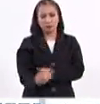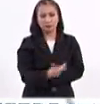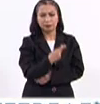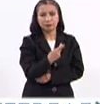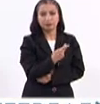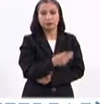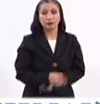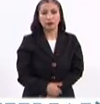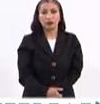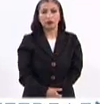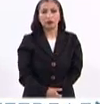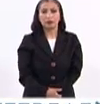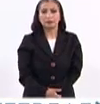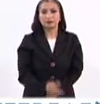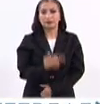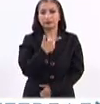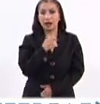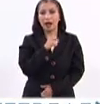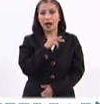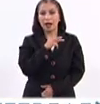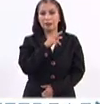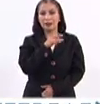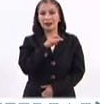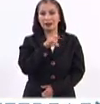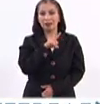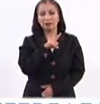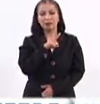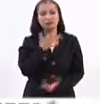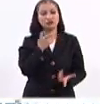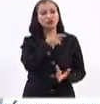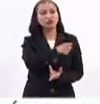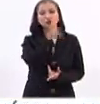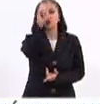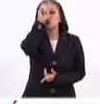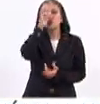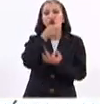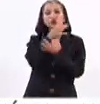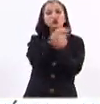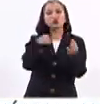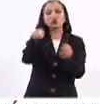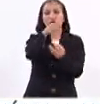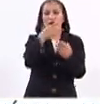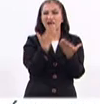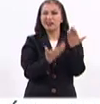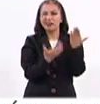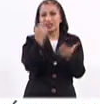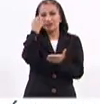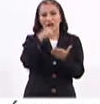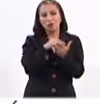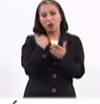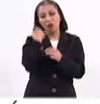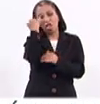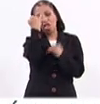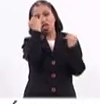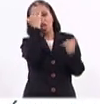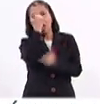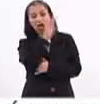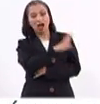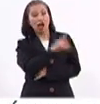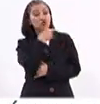preguntarte, Gabriel, ¿qué mensaje le das a aquellas personas? Porque a veces se tiene muy estigmatizado,